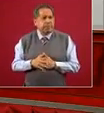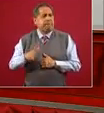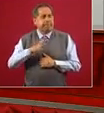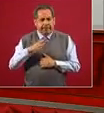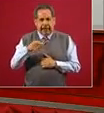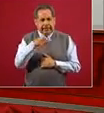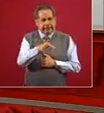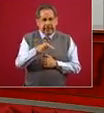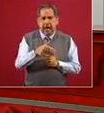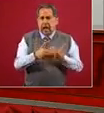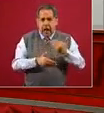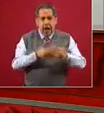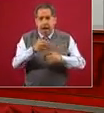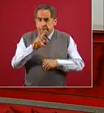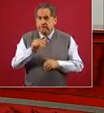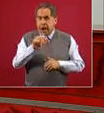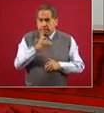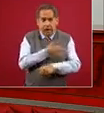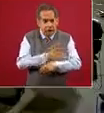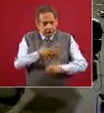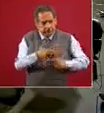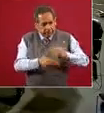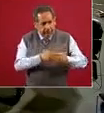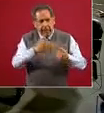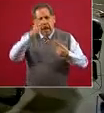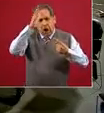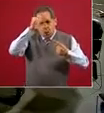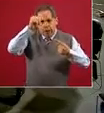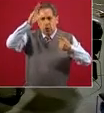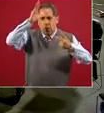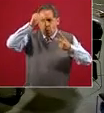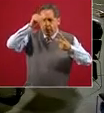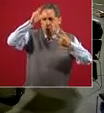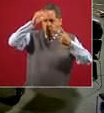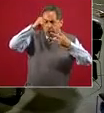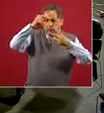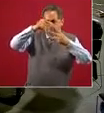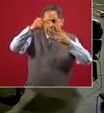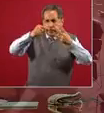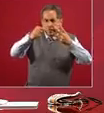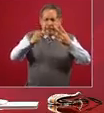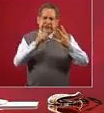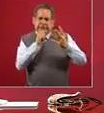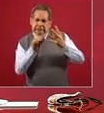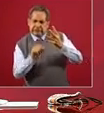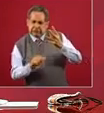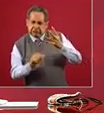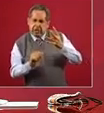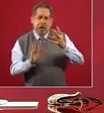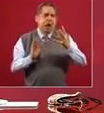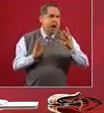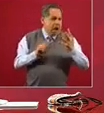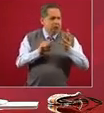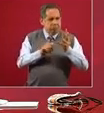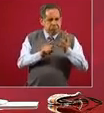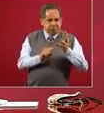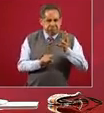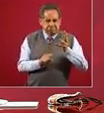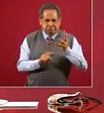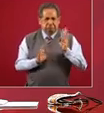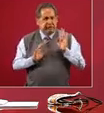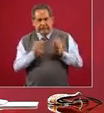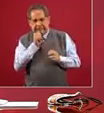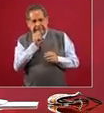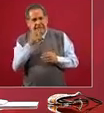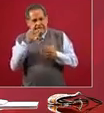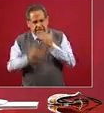espacio ya avanzado donde ya se han puesto de acuerdo en varias partes del convenio, pero todavía hay otras